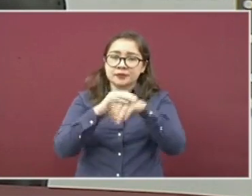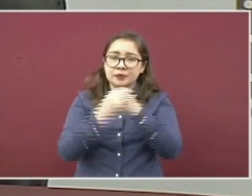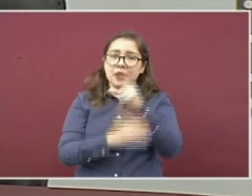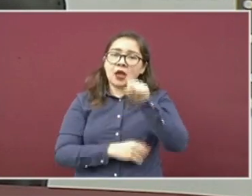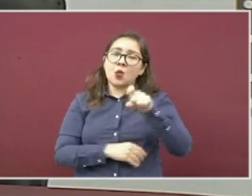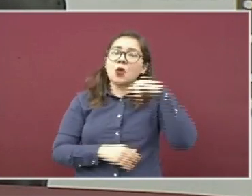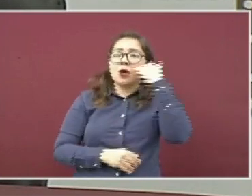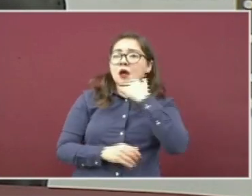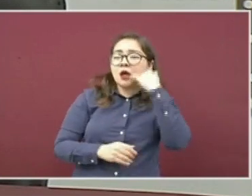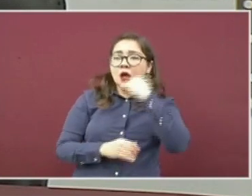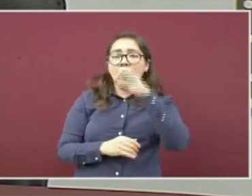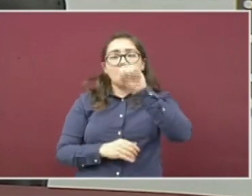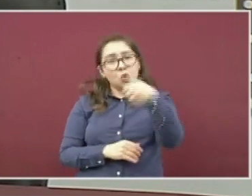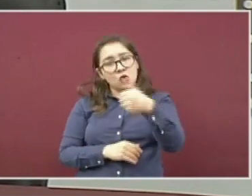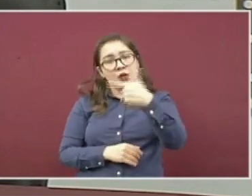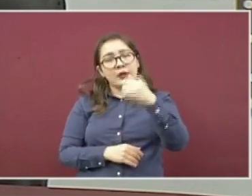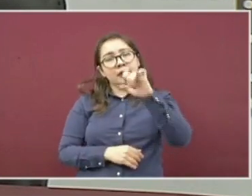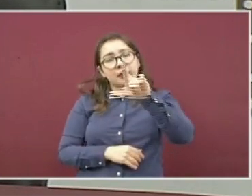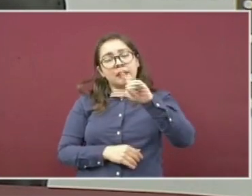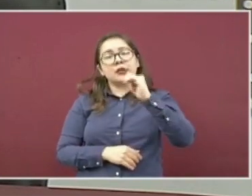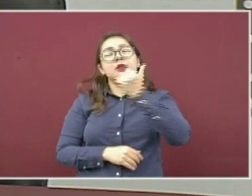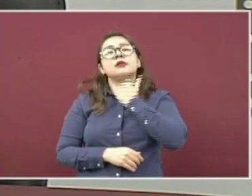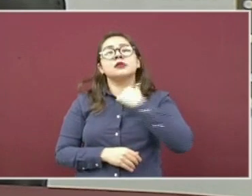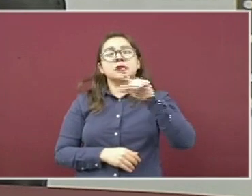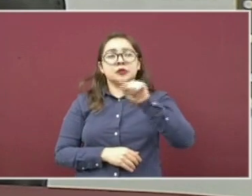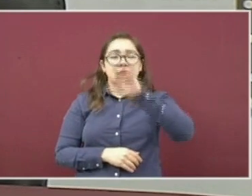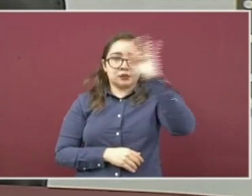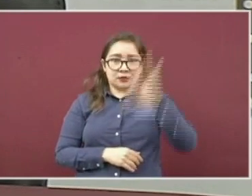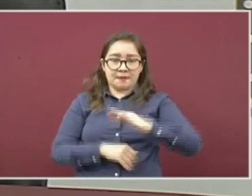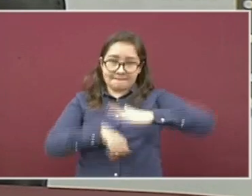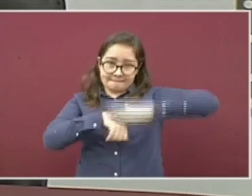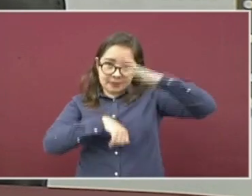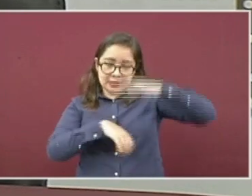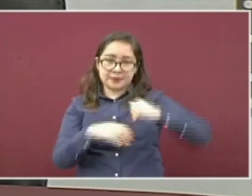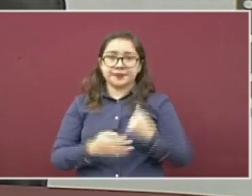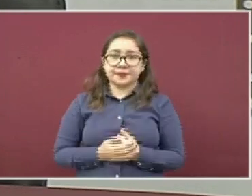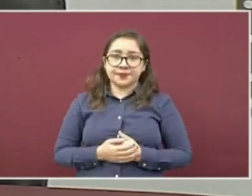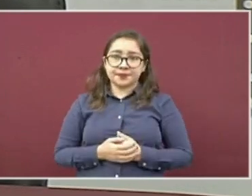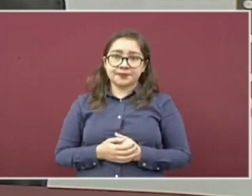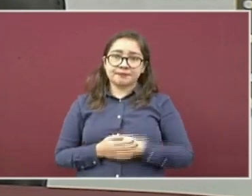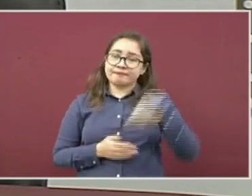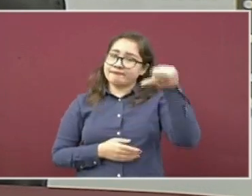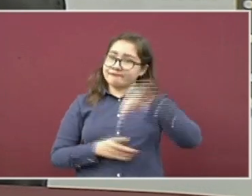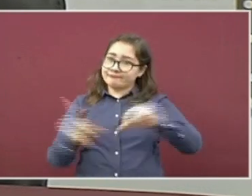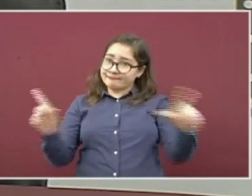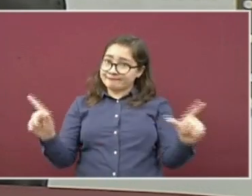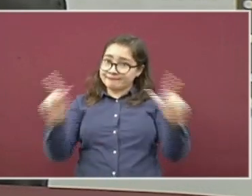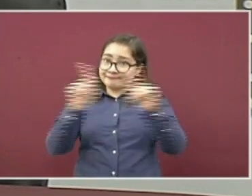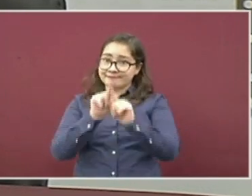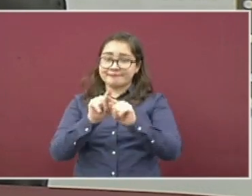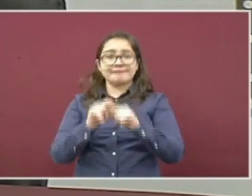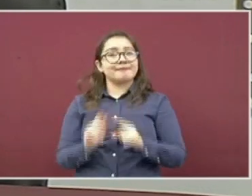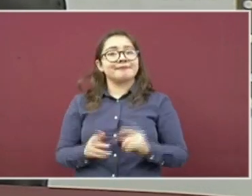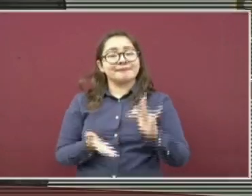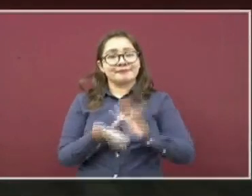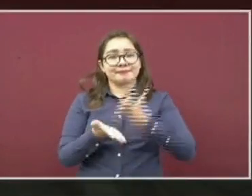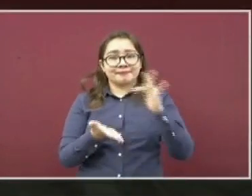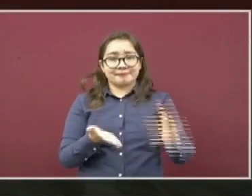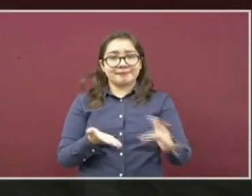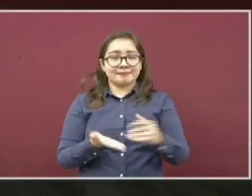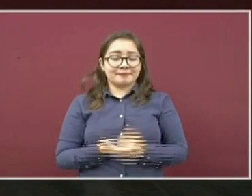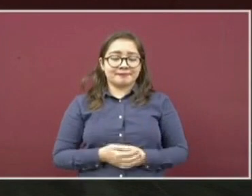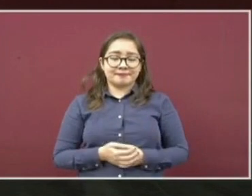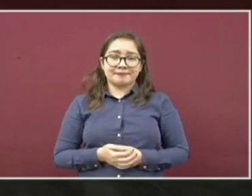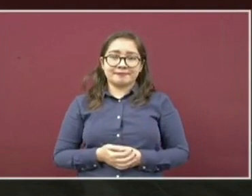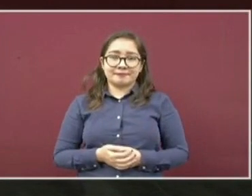o utilice una solución de gel con alcohol de más de 60%. Por mi parte es todo. Gracias, doctor. Paso la